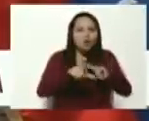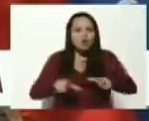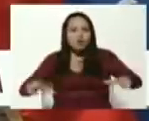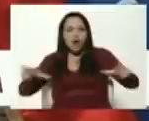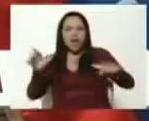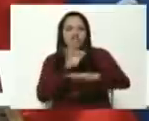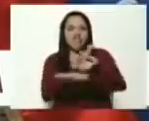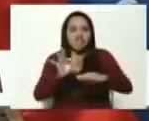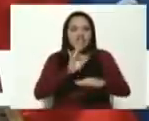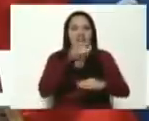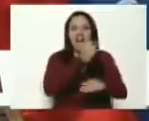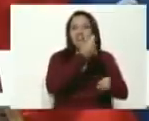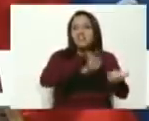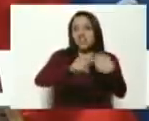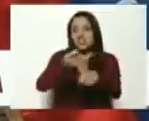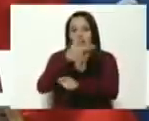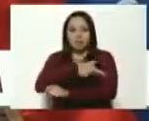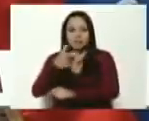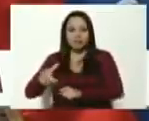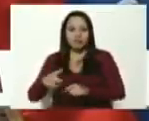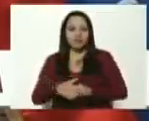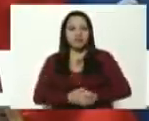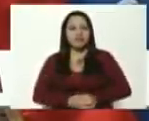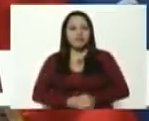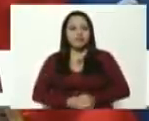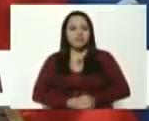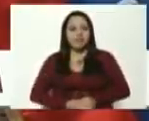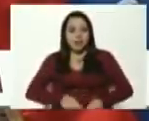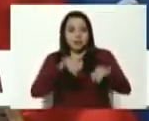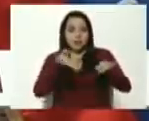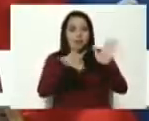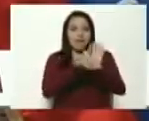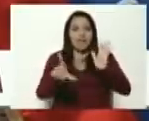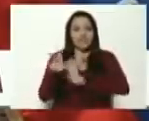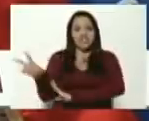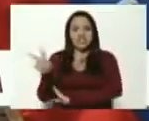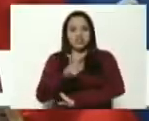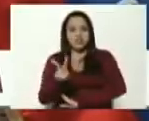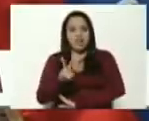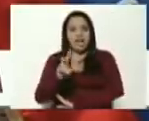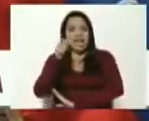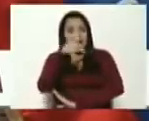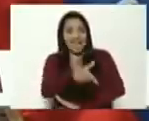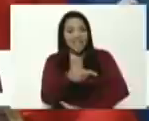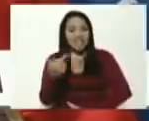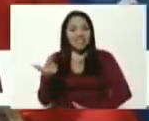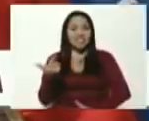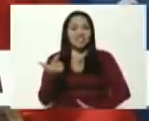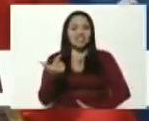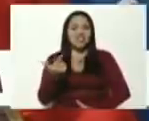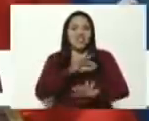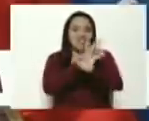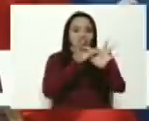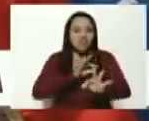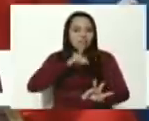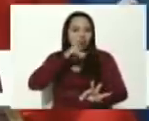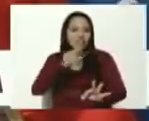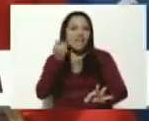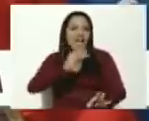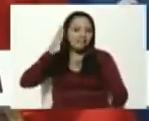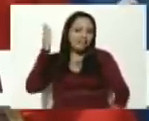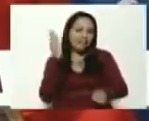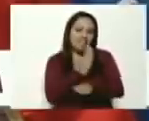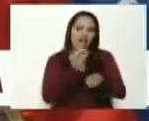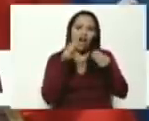fronteras. En tal sentido, la legislación venezolana este delito lo tipifica, lo castiga